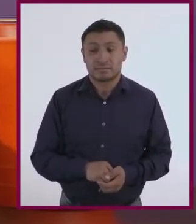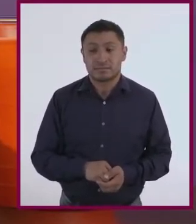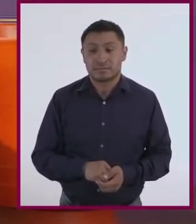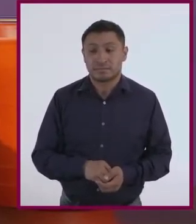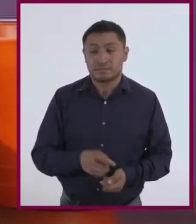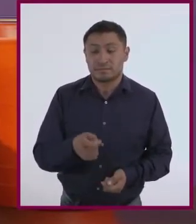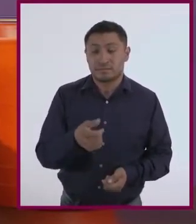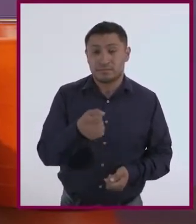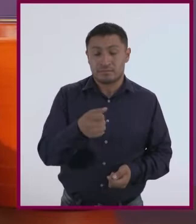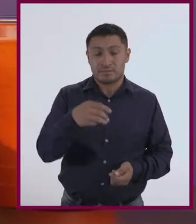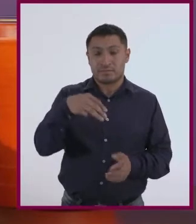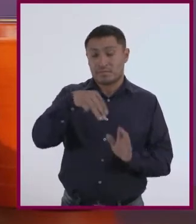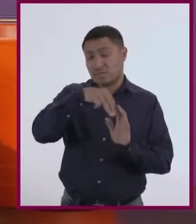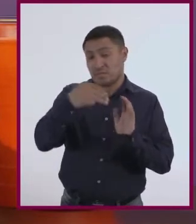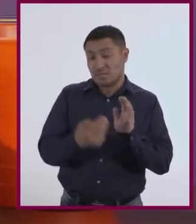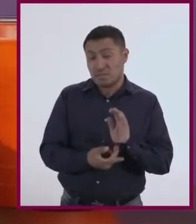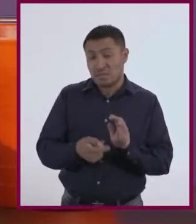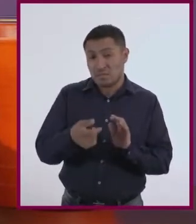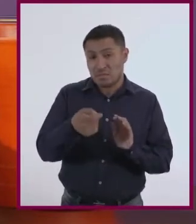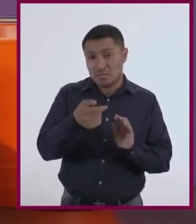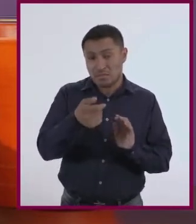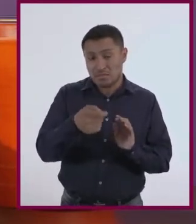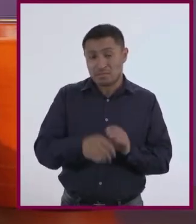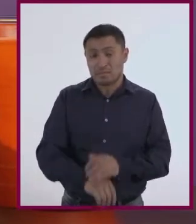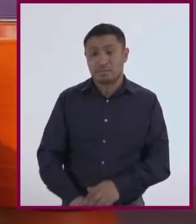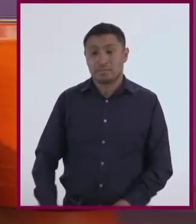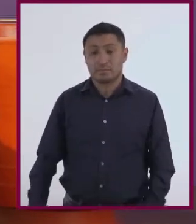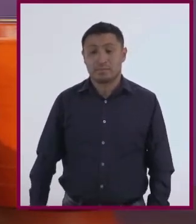un poquito de nuestro melón,